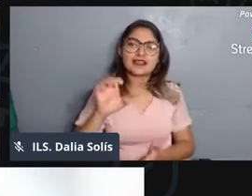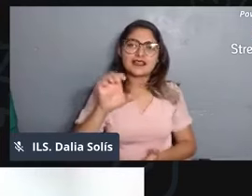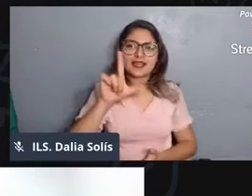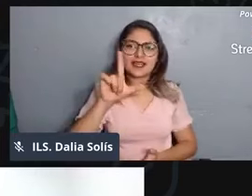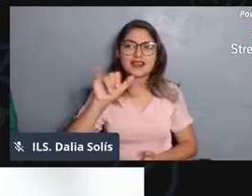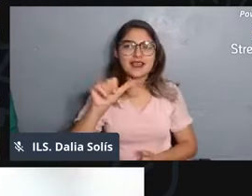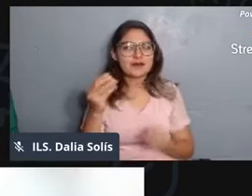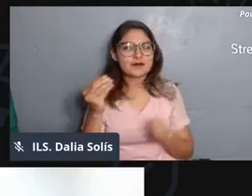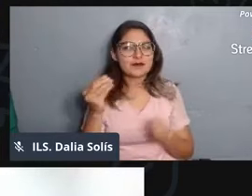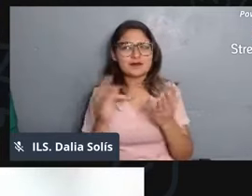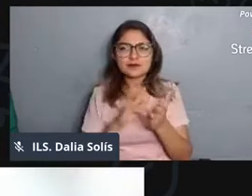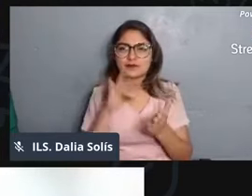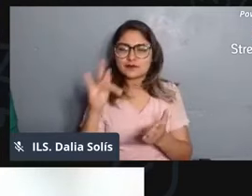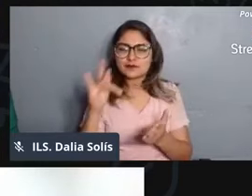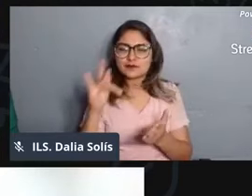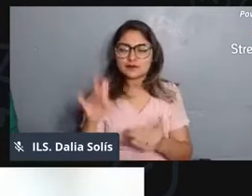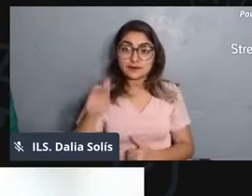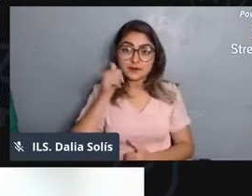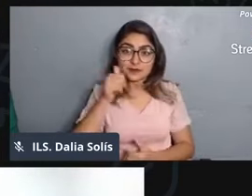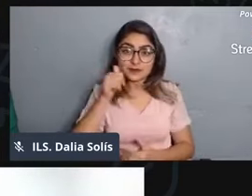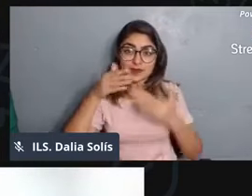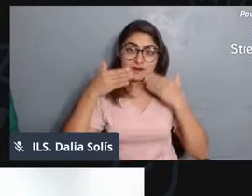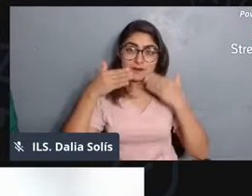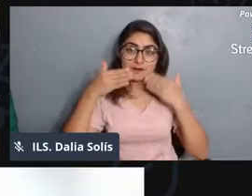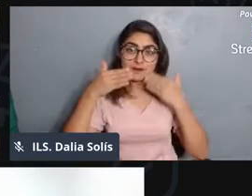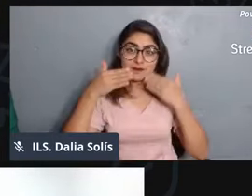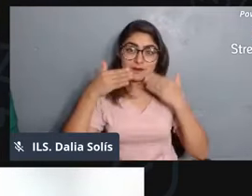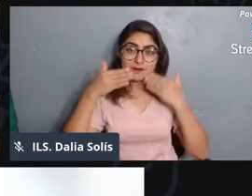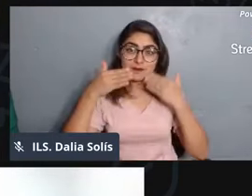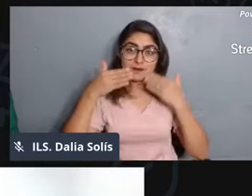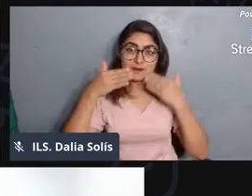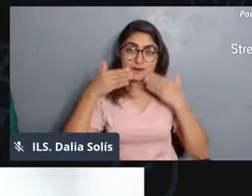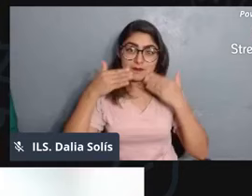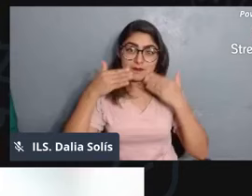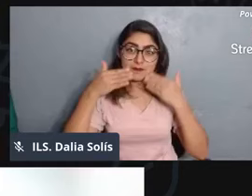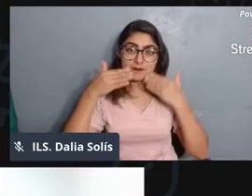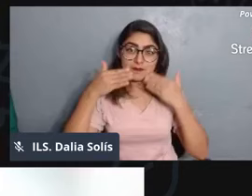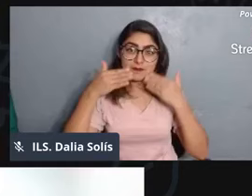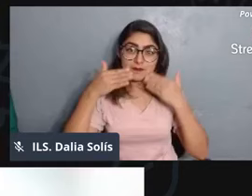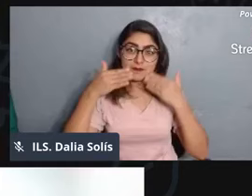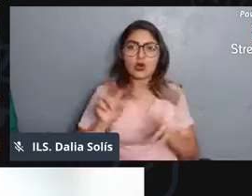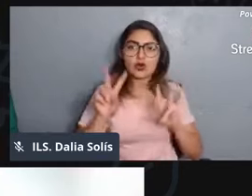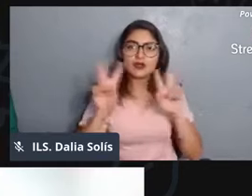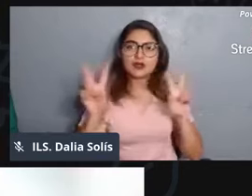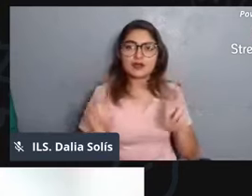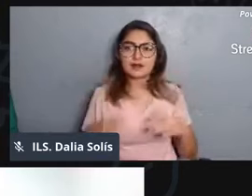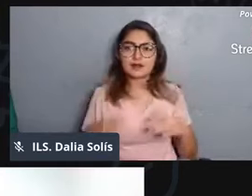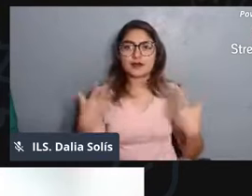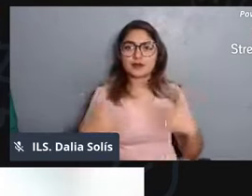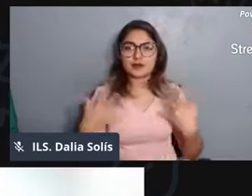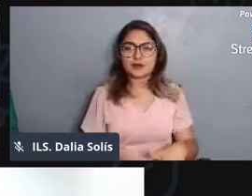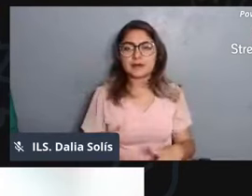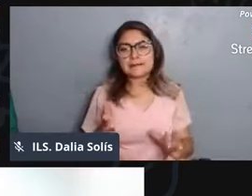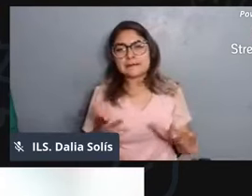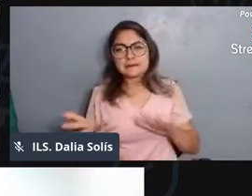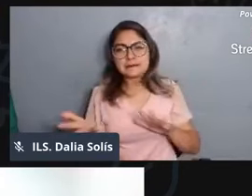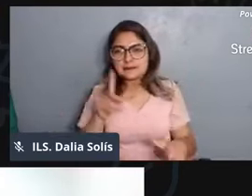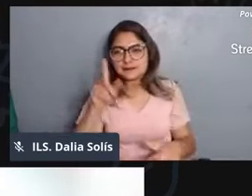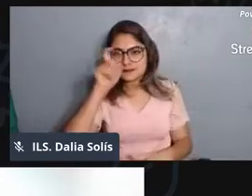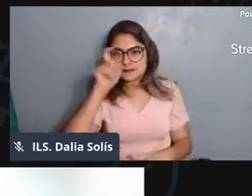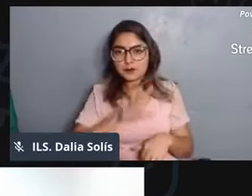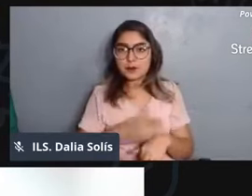poquito complejo, te voy a decir, porque las preguntas que traigo me las mandaron por Messenger, muchas. Esto